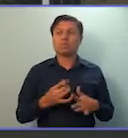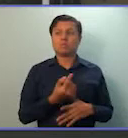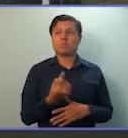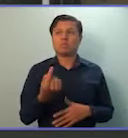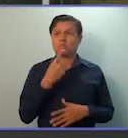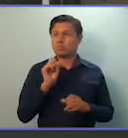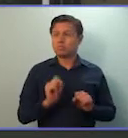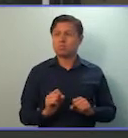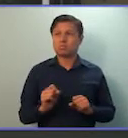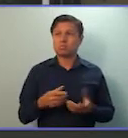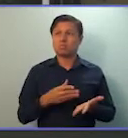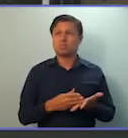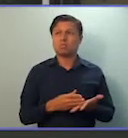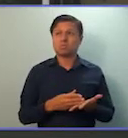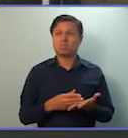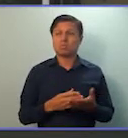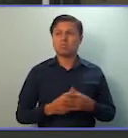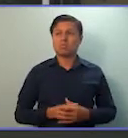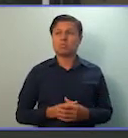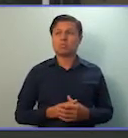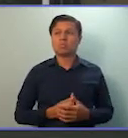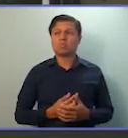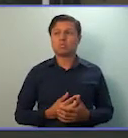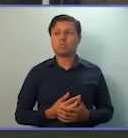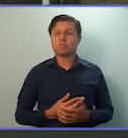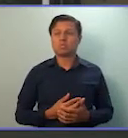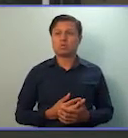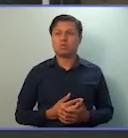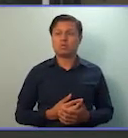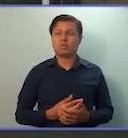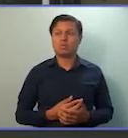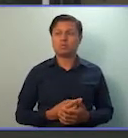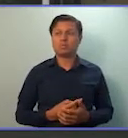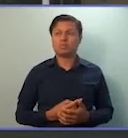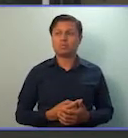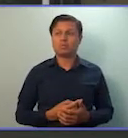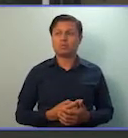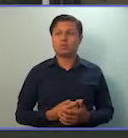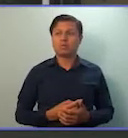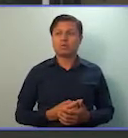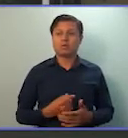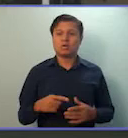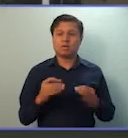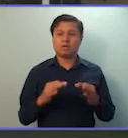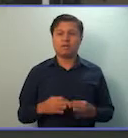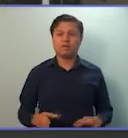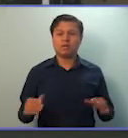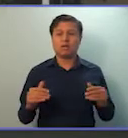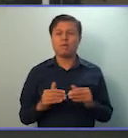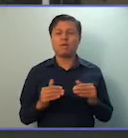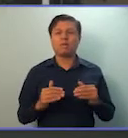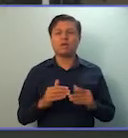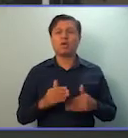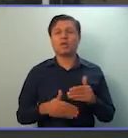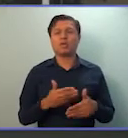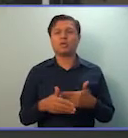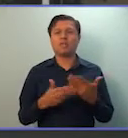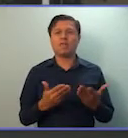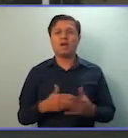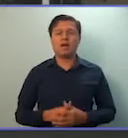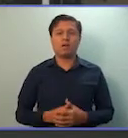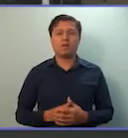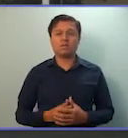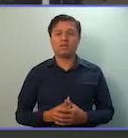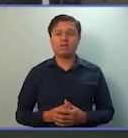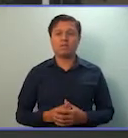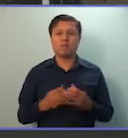inhabilitadas para poder ser parte de una juntarse para voto incluso las personas mayores de 60 años pueden también presentar alguna excusa para no poder